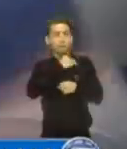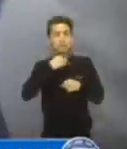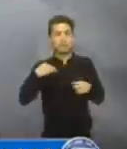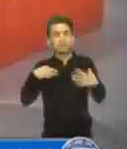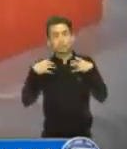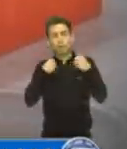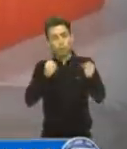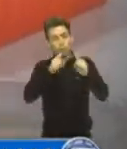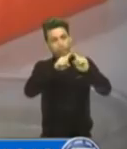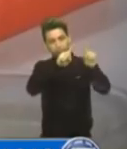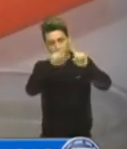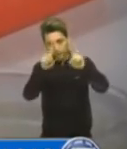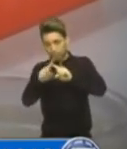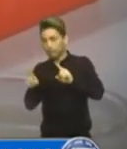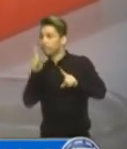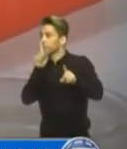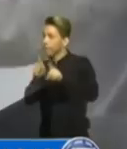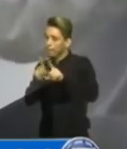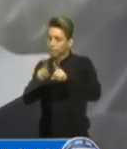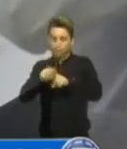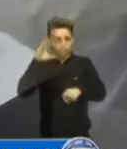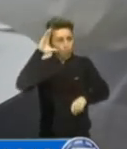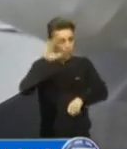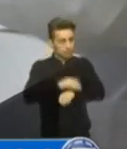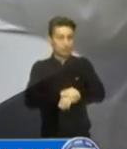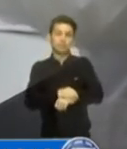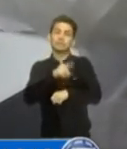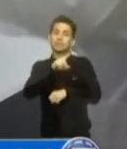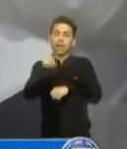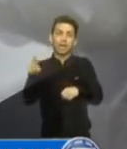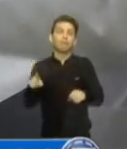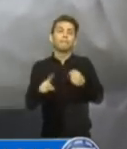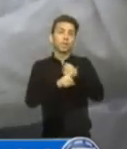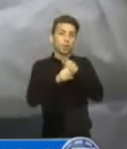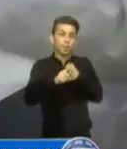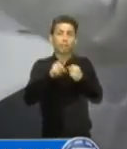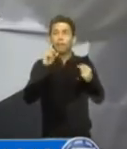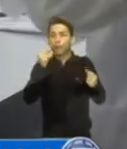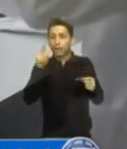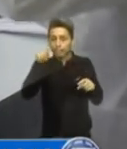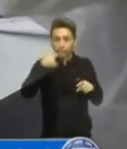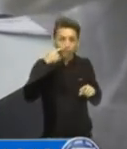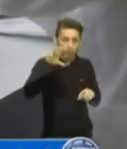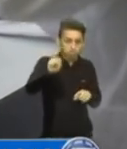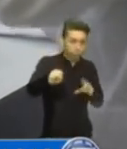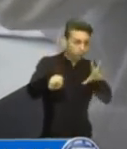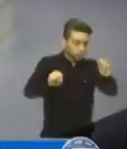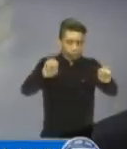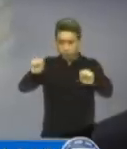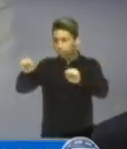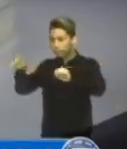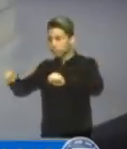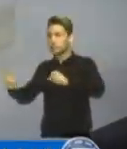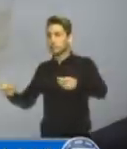para la policía. Es decir, hay que identificar esta actividad delictiva y también es importante